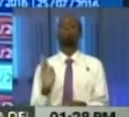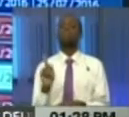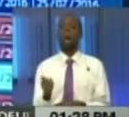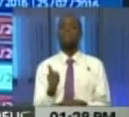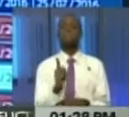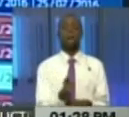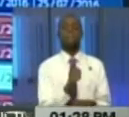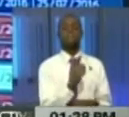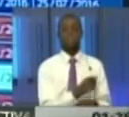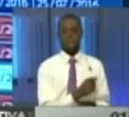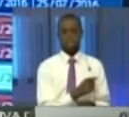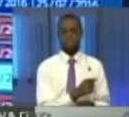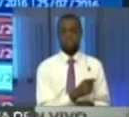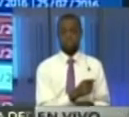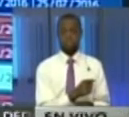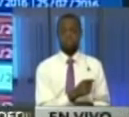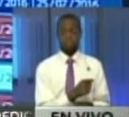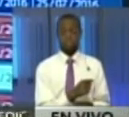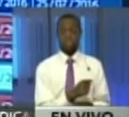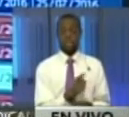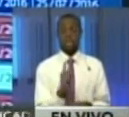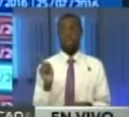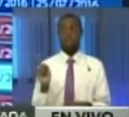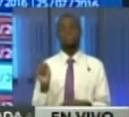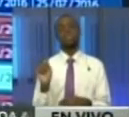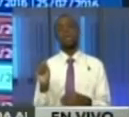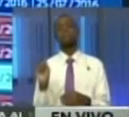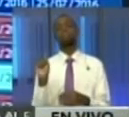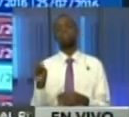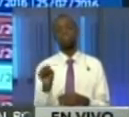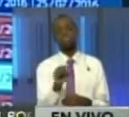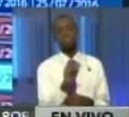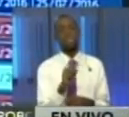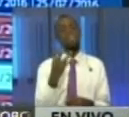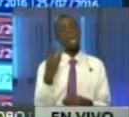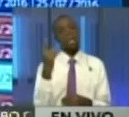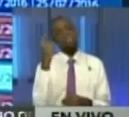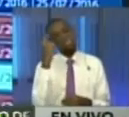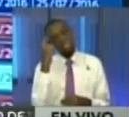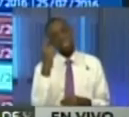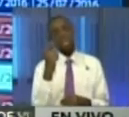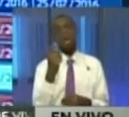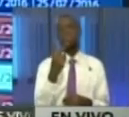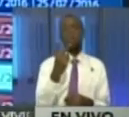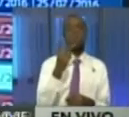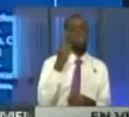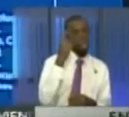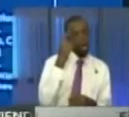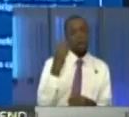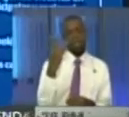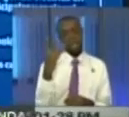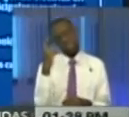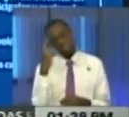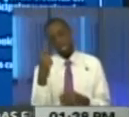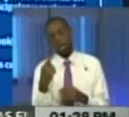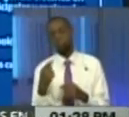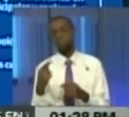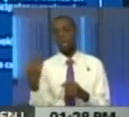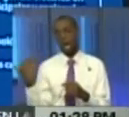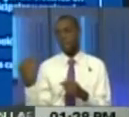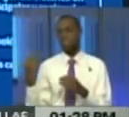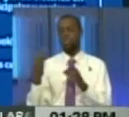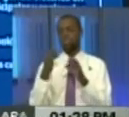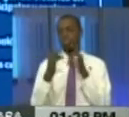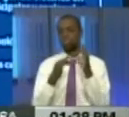actividad le adjudicamos esos tres días hábiles que pasamos discutiendo. Y la otra actividad